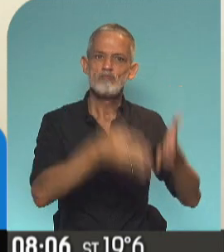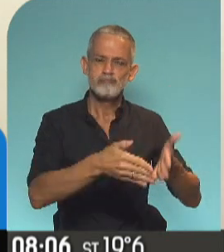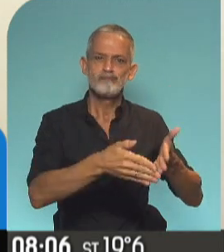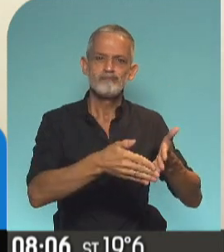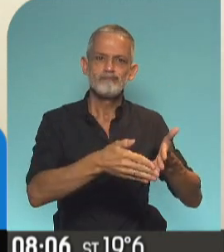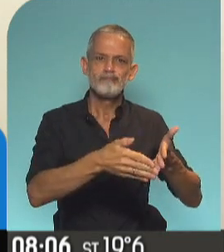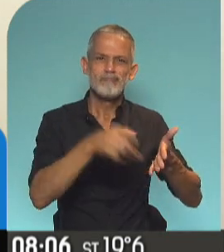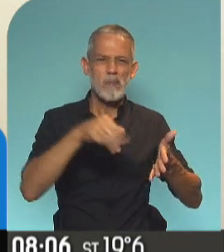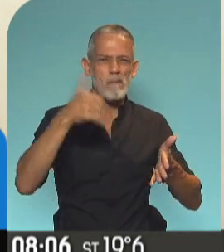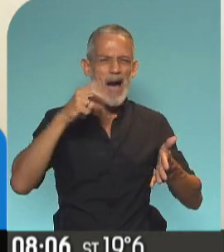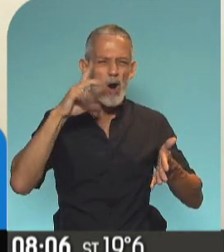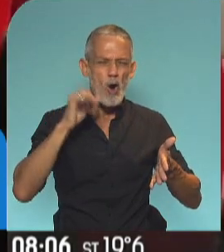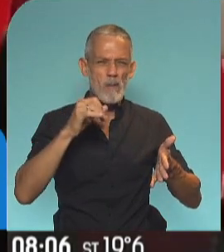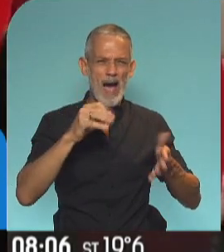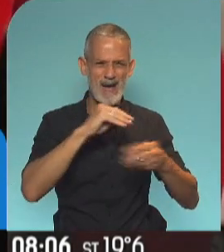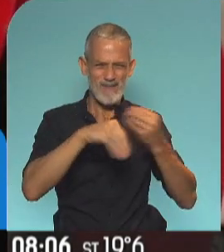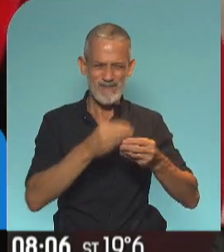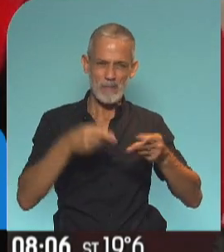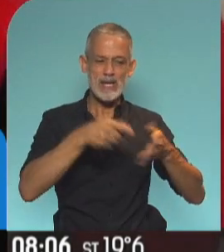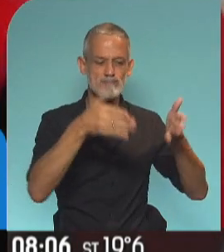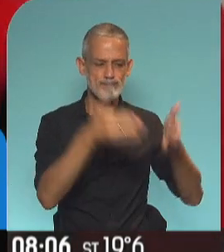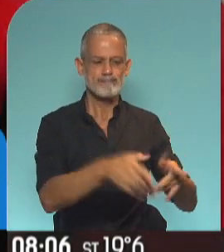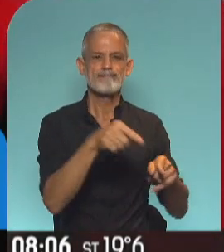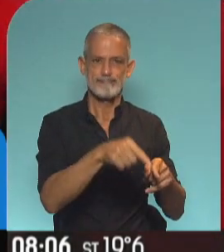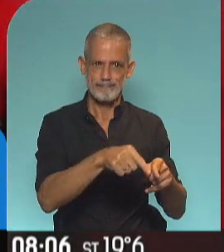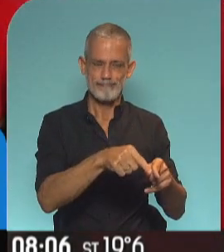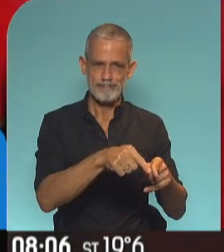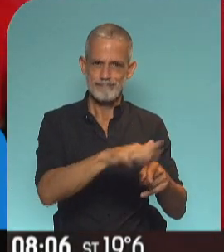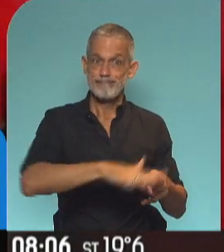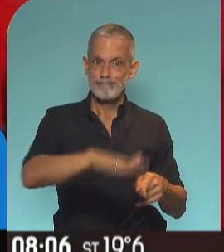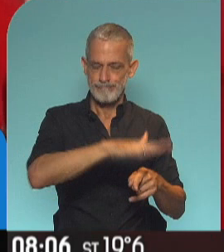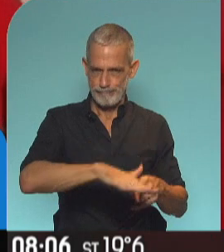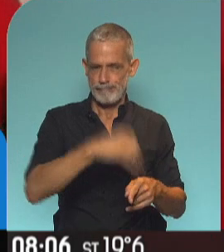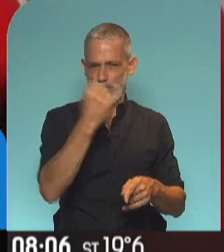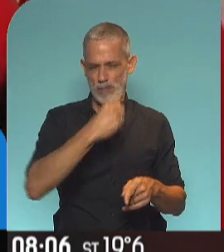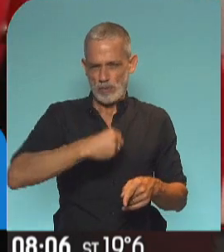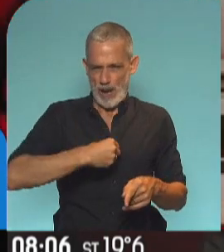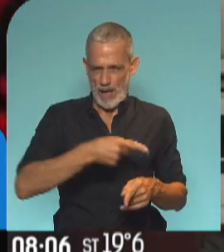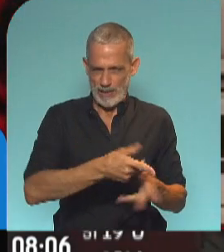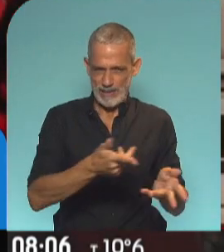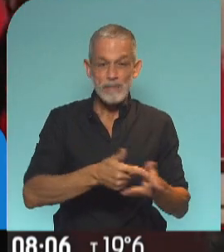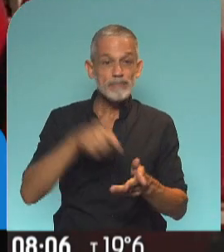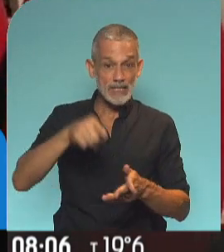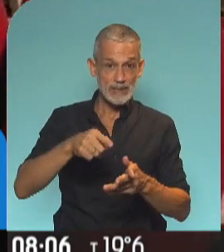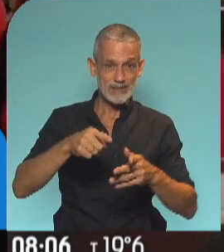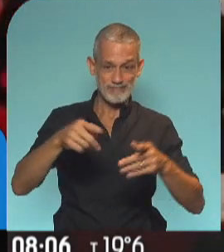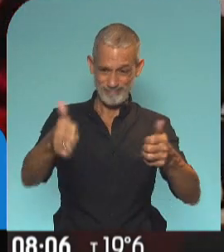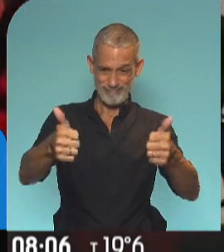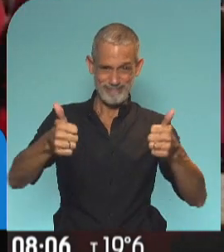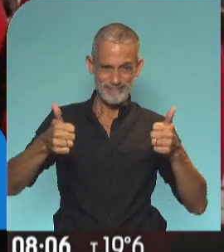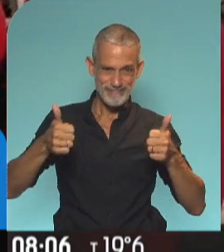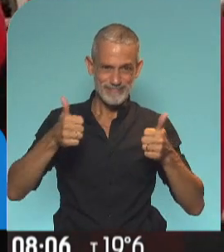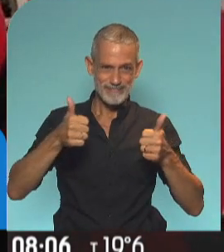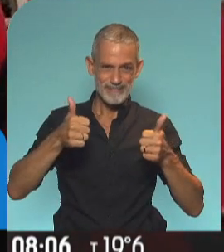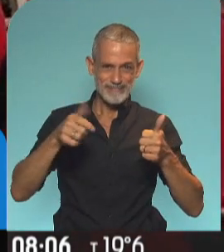Mahoma y la figura fundadora del Islam chiita. Este es el momento entonces en el que la Guardia de Honor